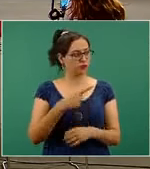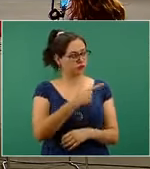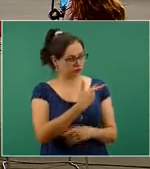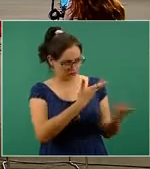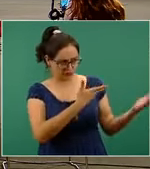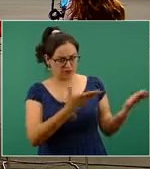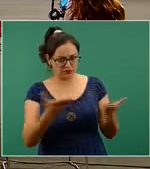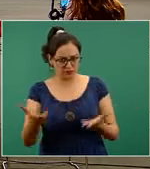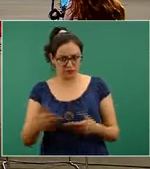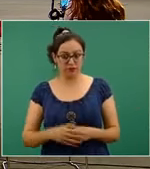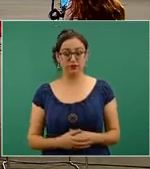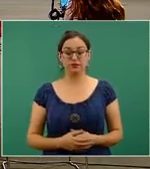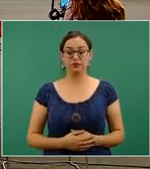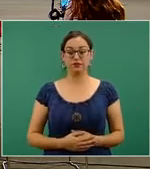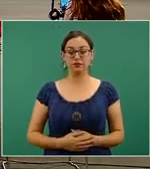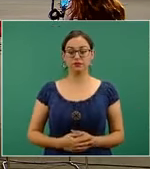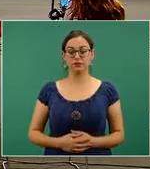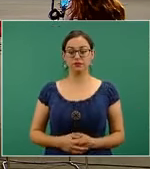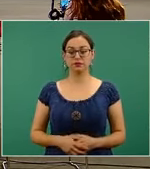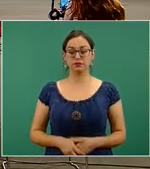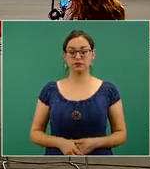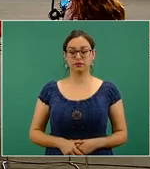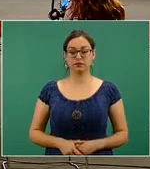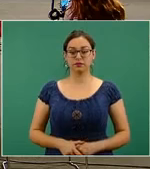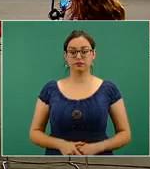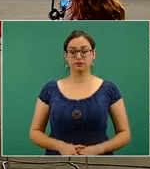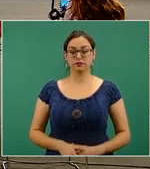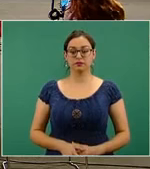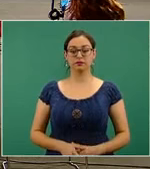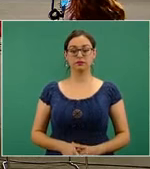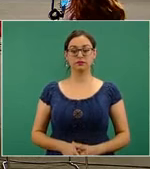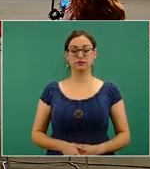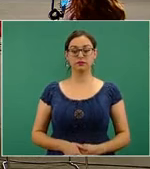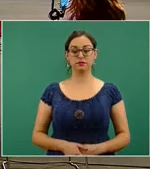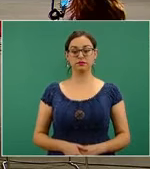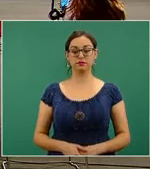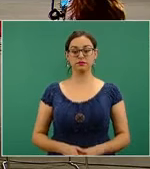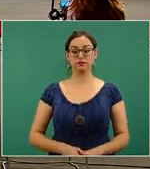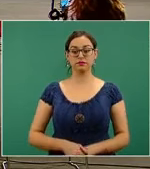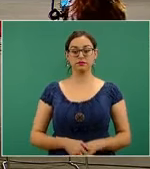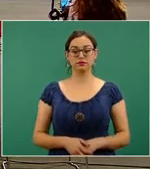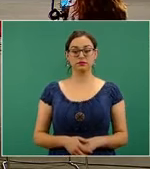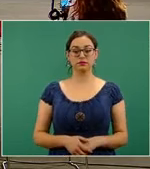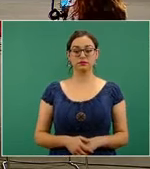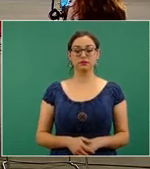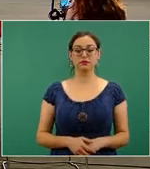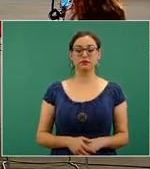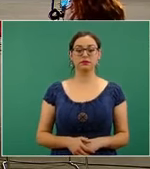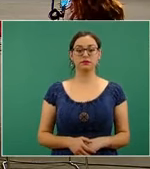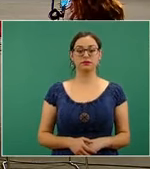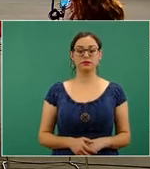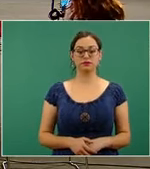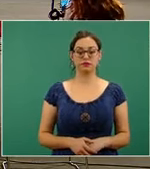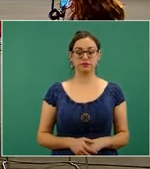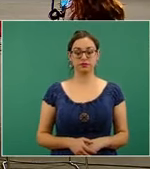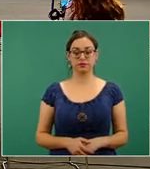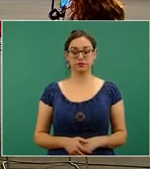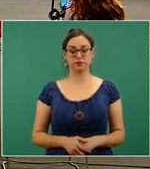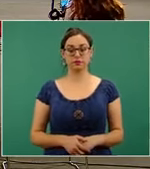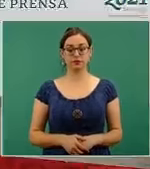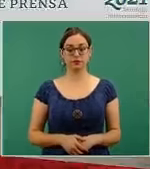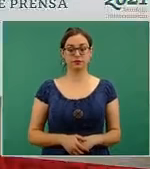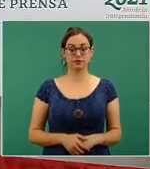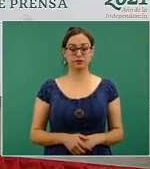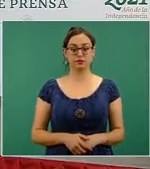favor. Sí, y otra cosa que me gustaría comentar es que los grupos de salud,